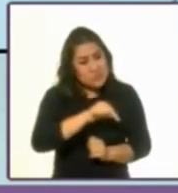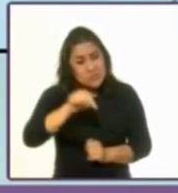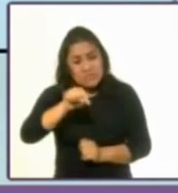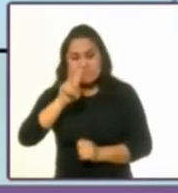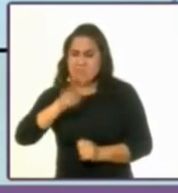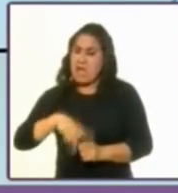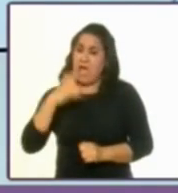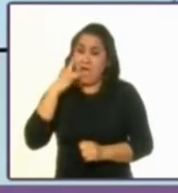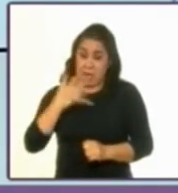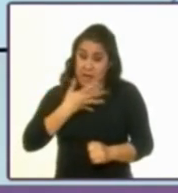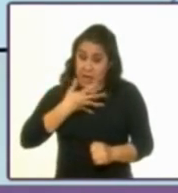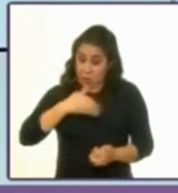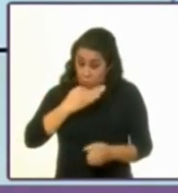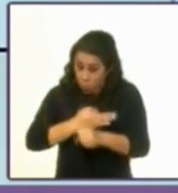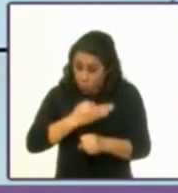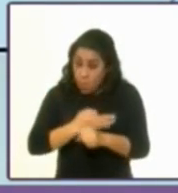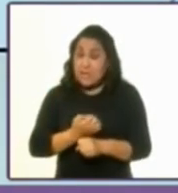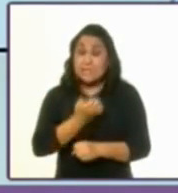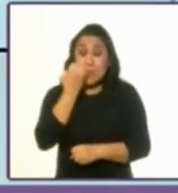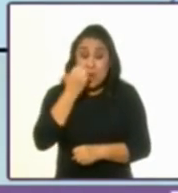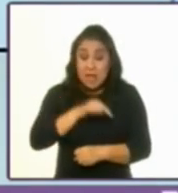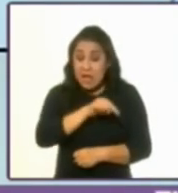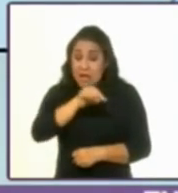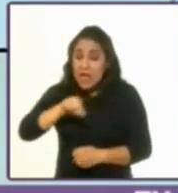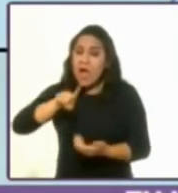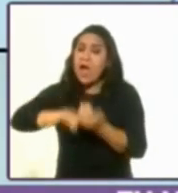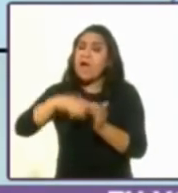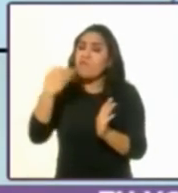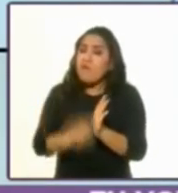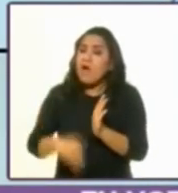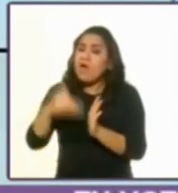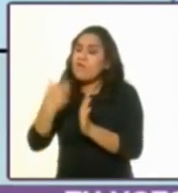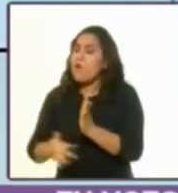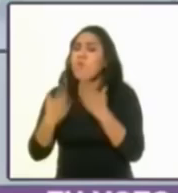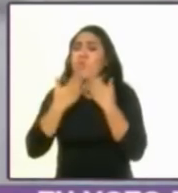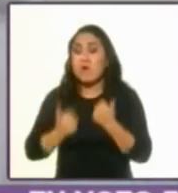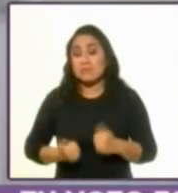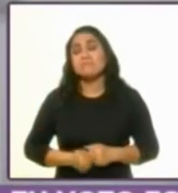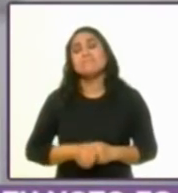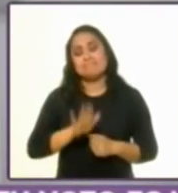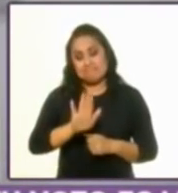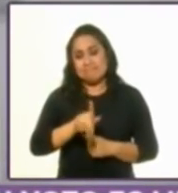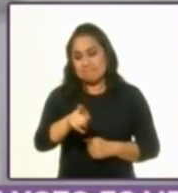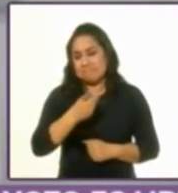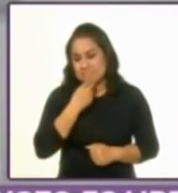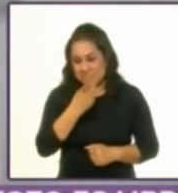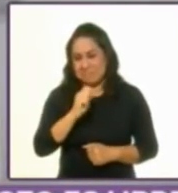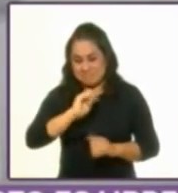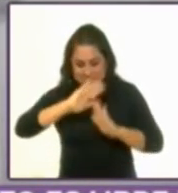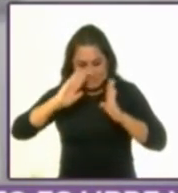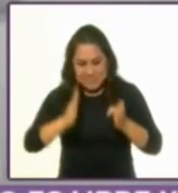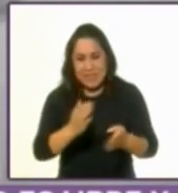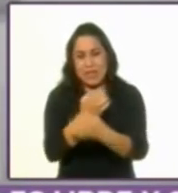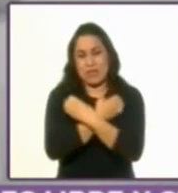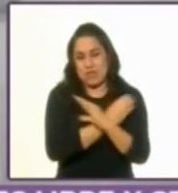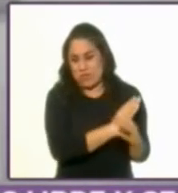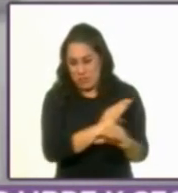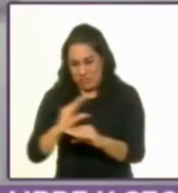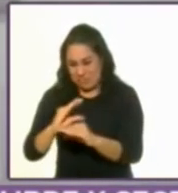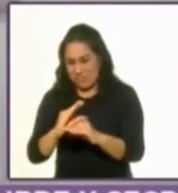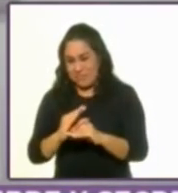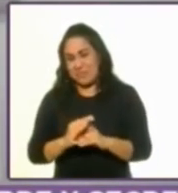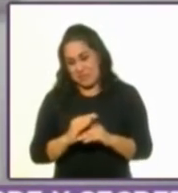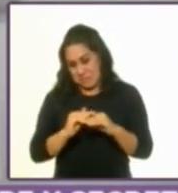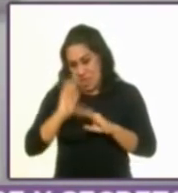tenemos planteles educativos que no cuentan con estas facilidades han dicho bien indicadores en materia educativa de nación son altos pero